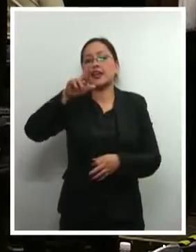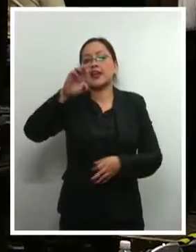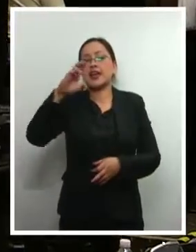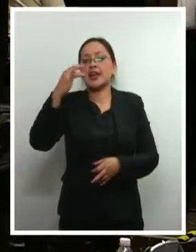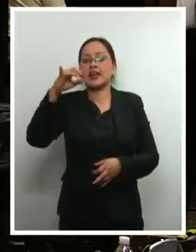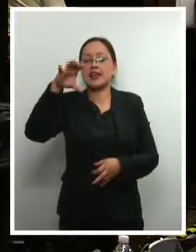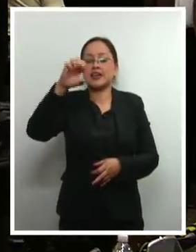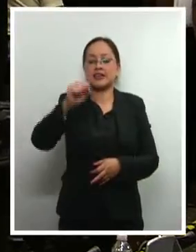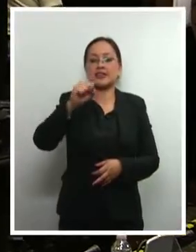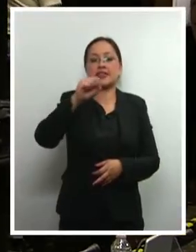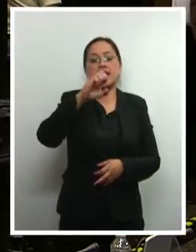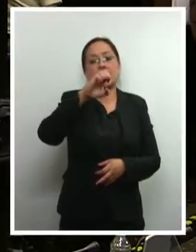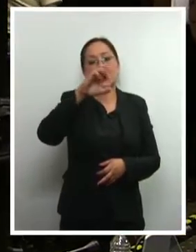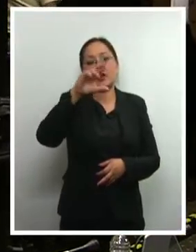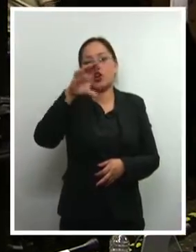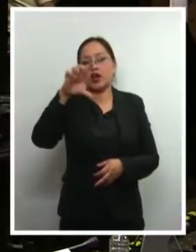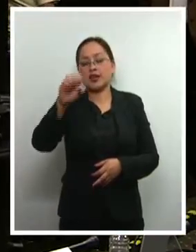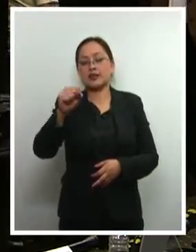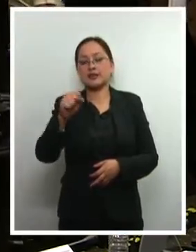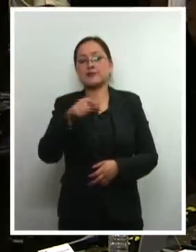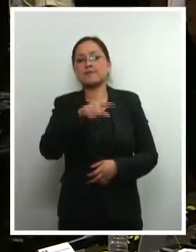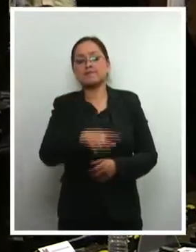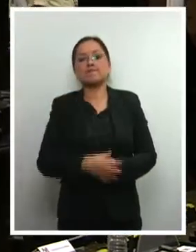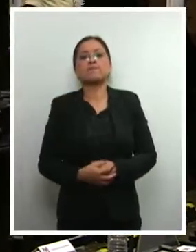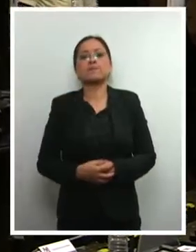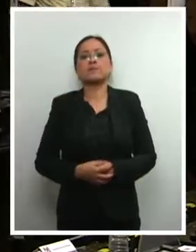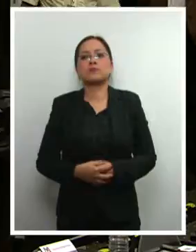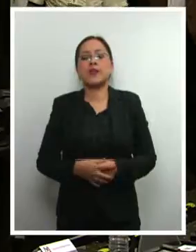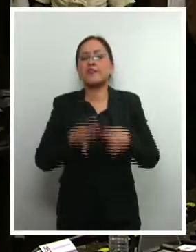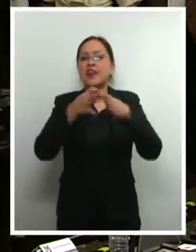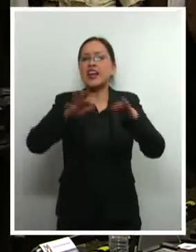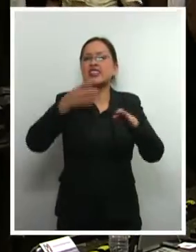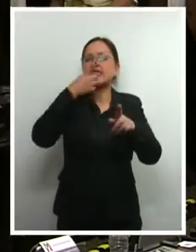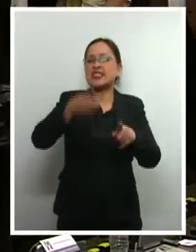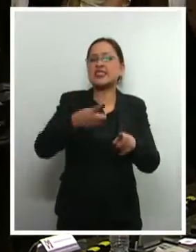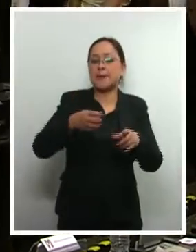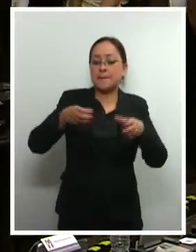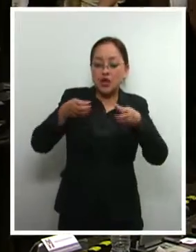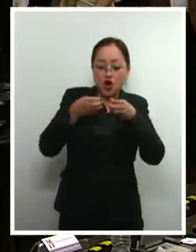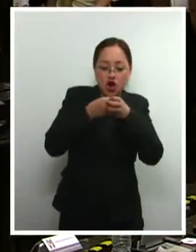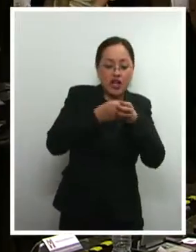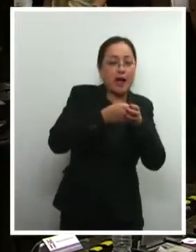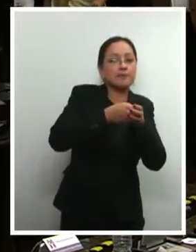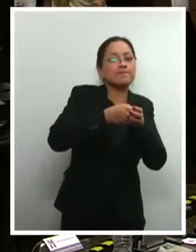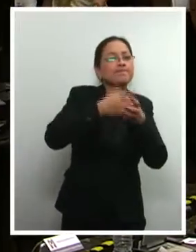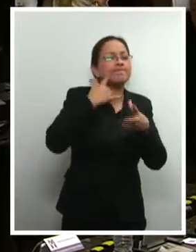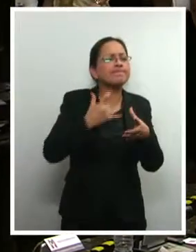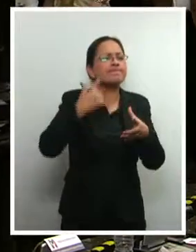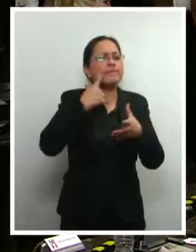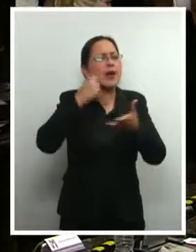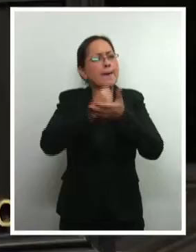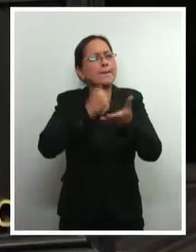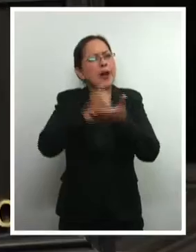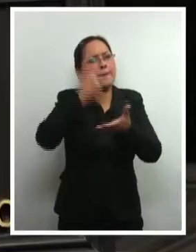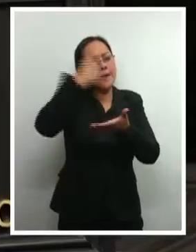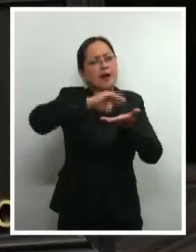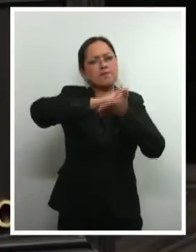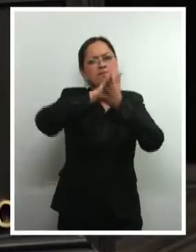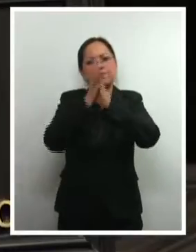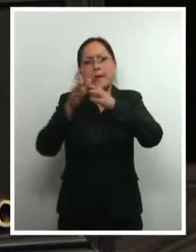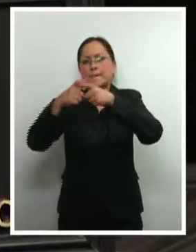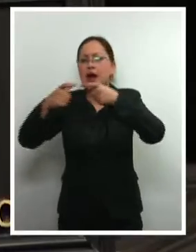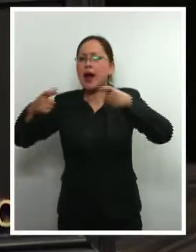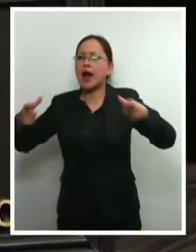Heroles, que decía: luche la minoría por convertirse en mayoría.